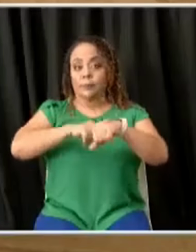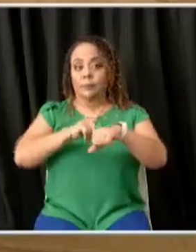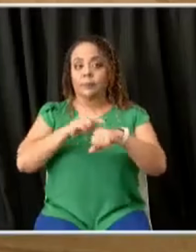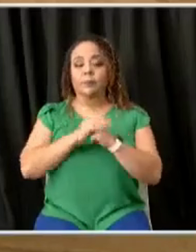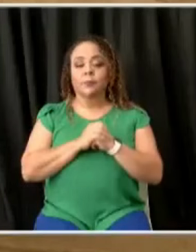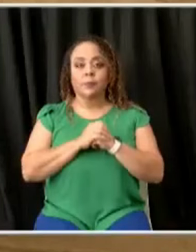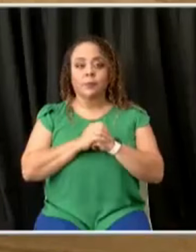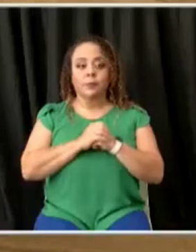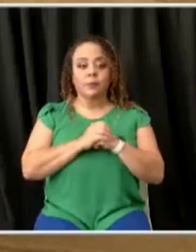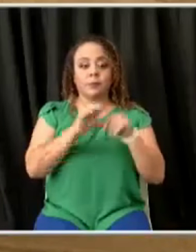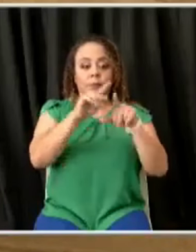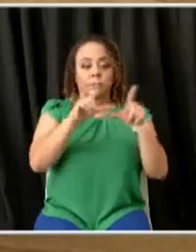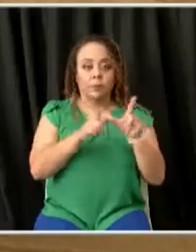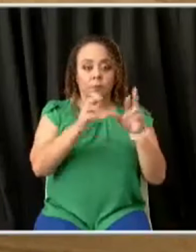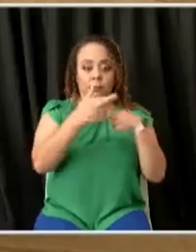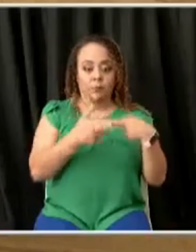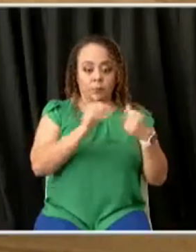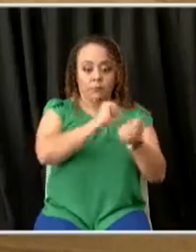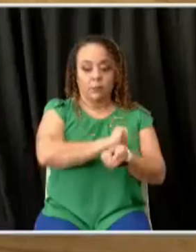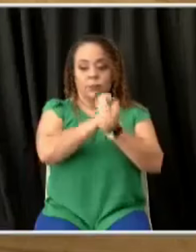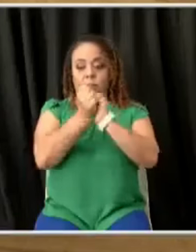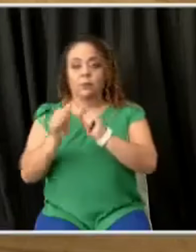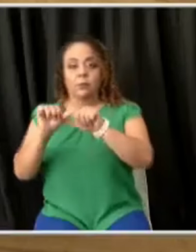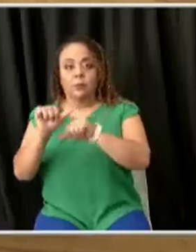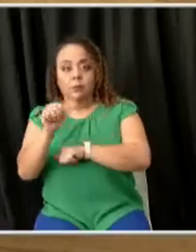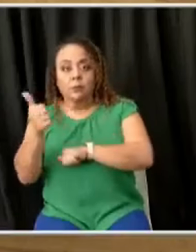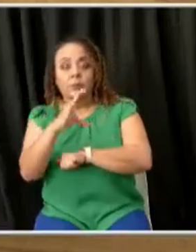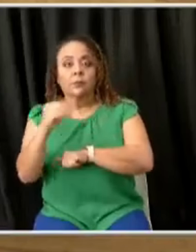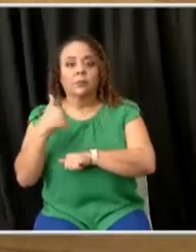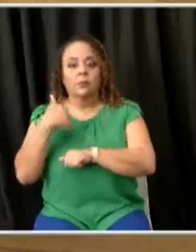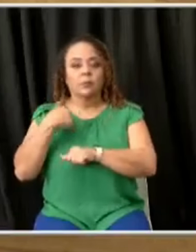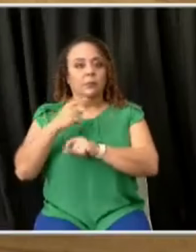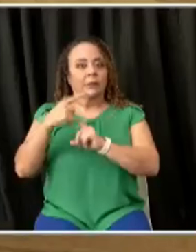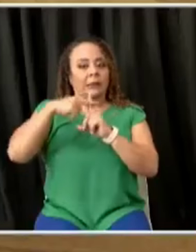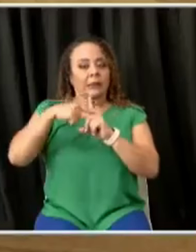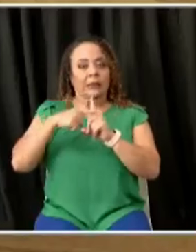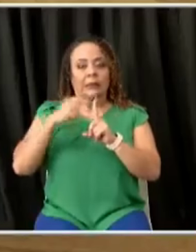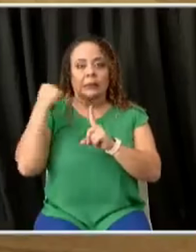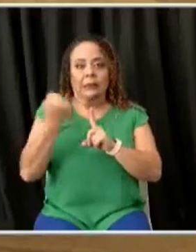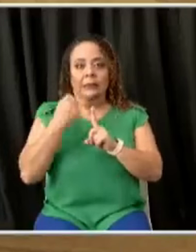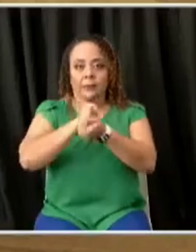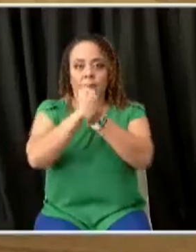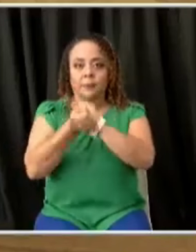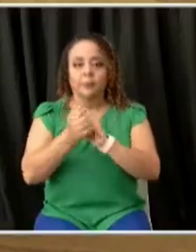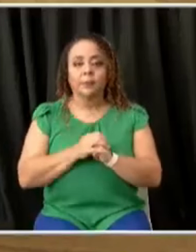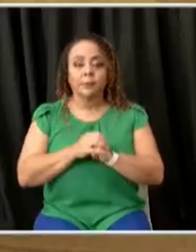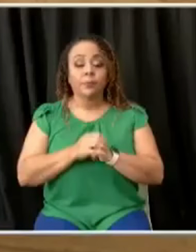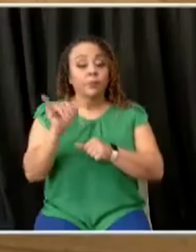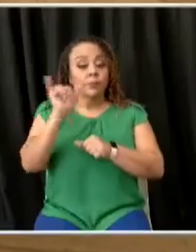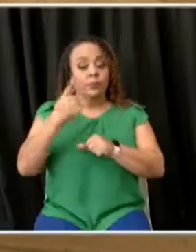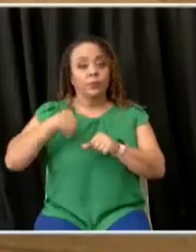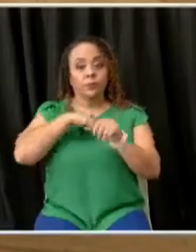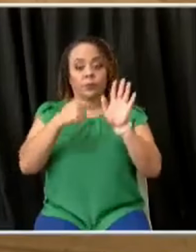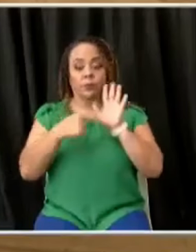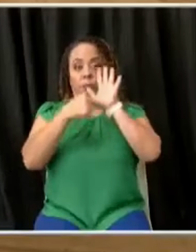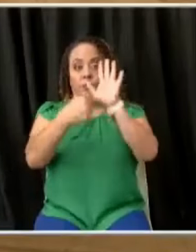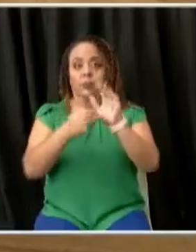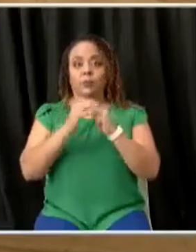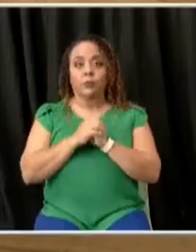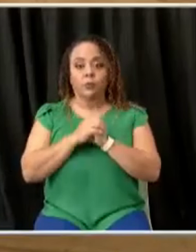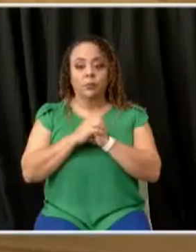pasar de una zona regional a otra y hay un cambio brusco de temperatura, o bien cuando estamos expuestos a una